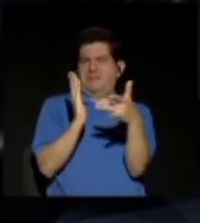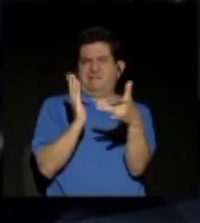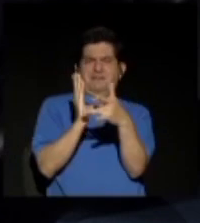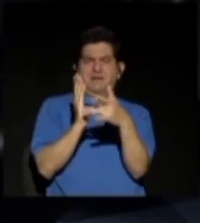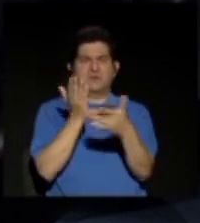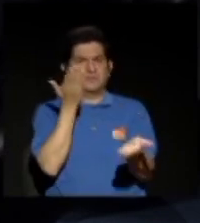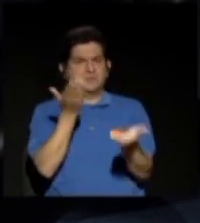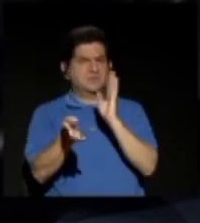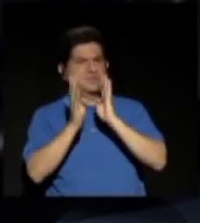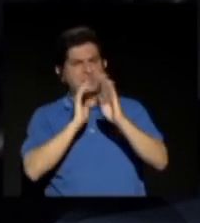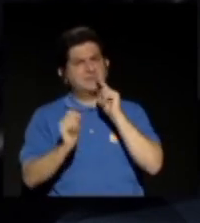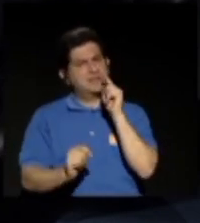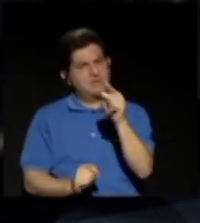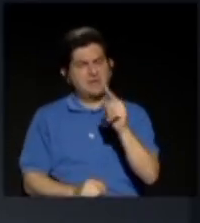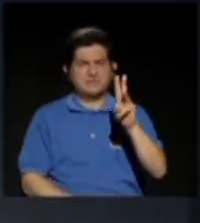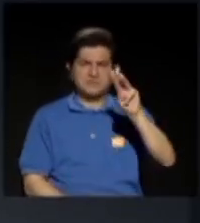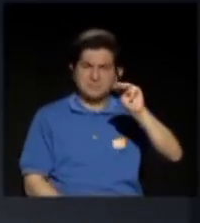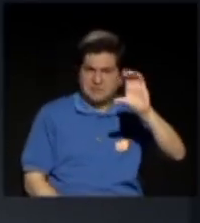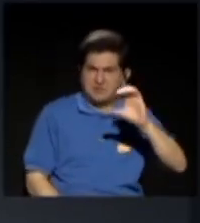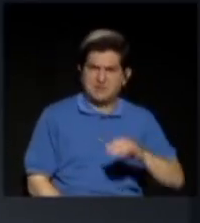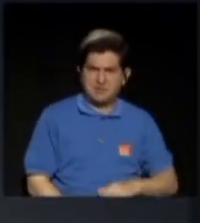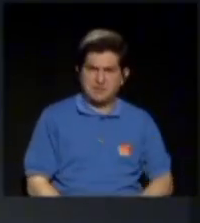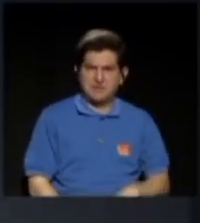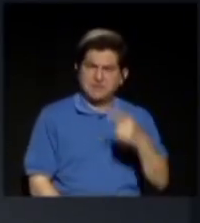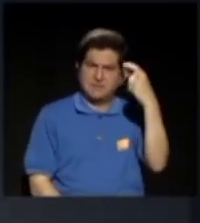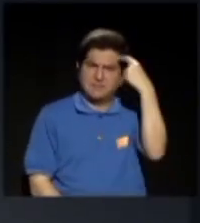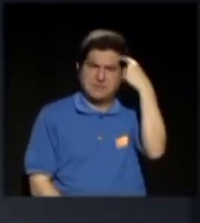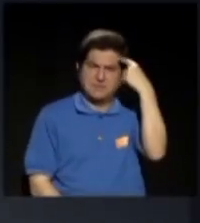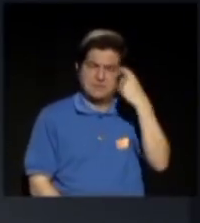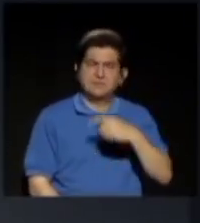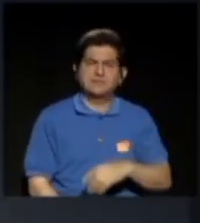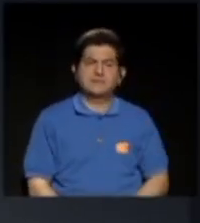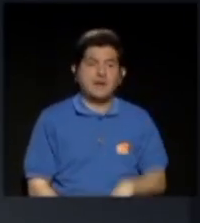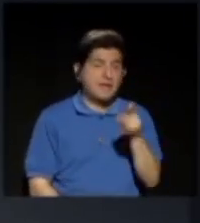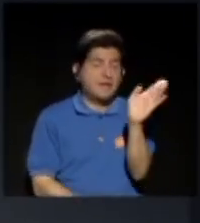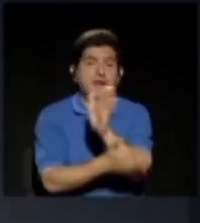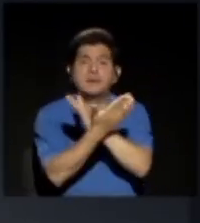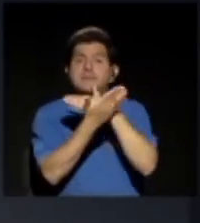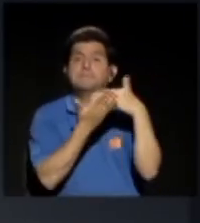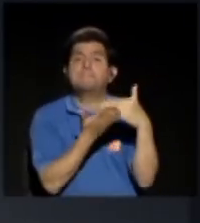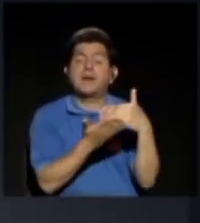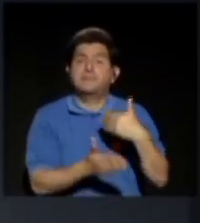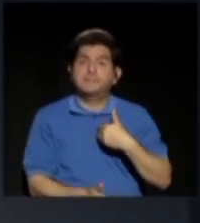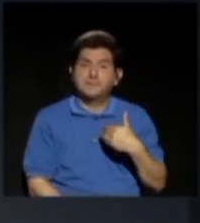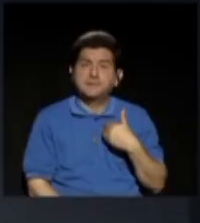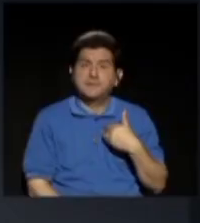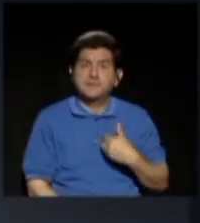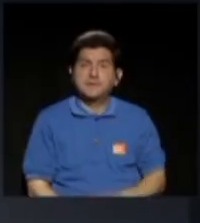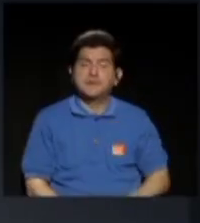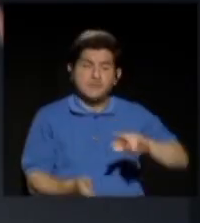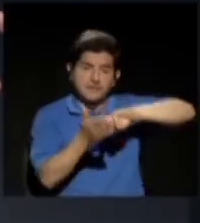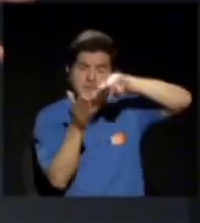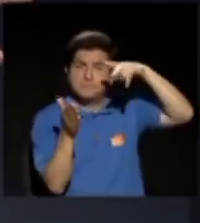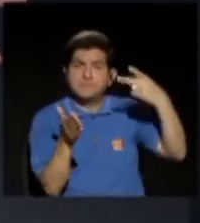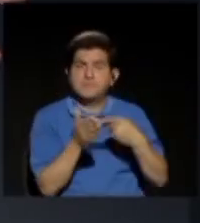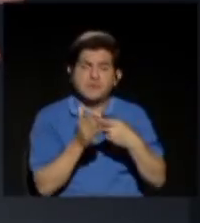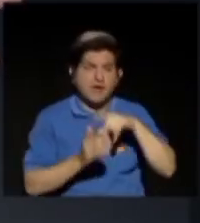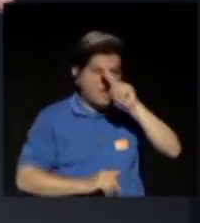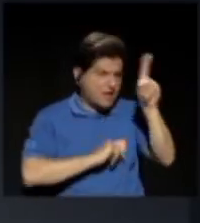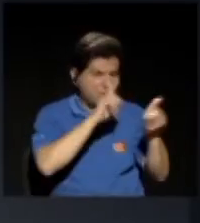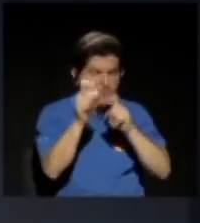habla un poquito, Milton, de esa parte de lo que tiene que ver la